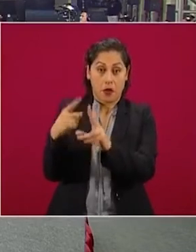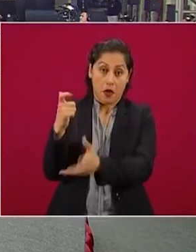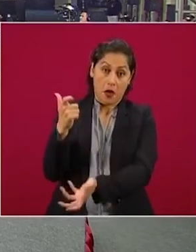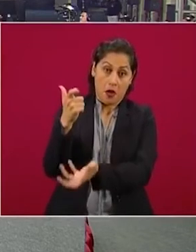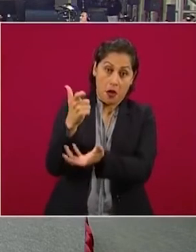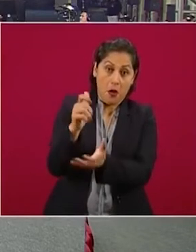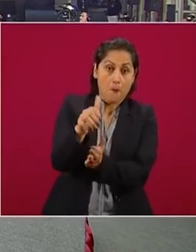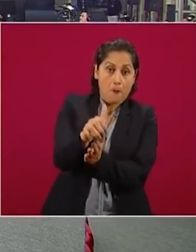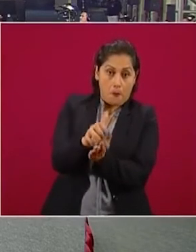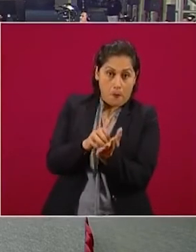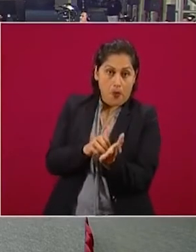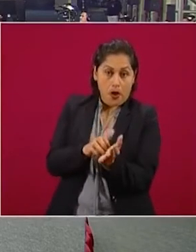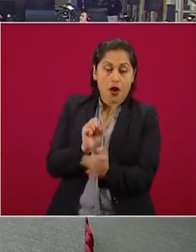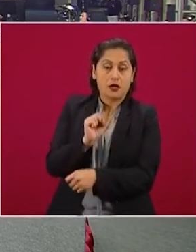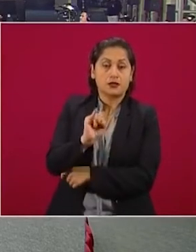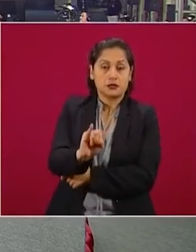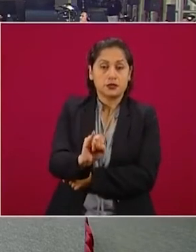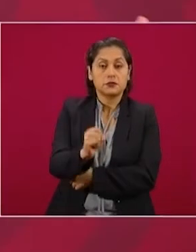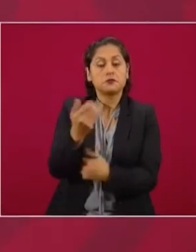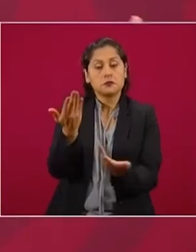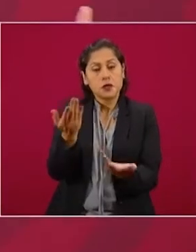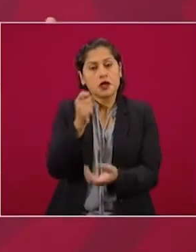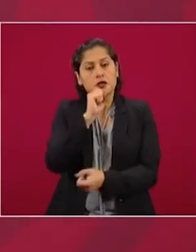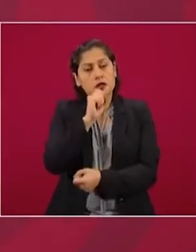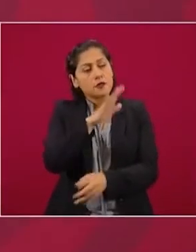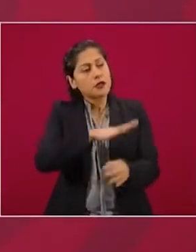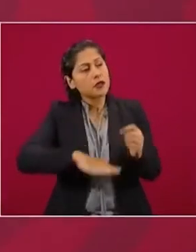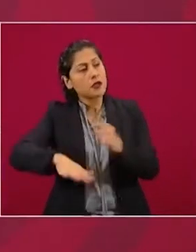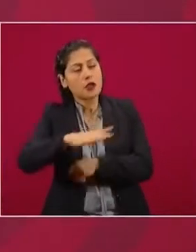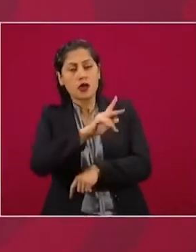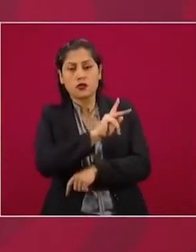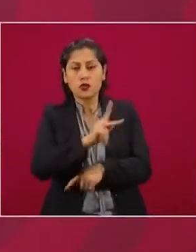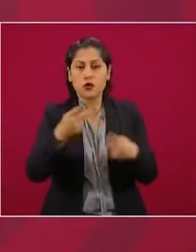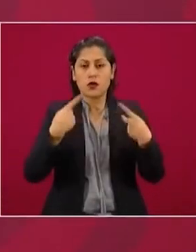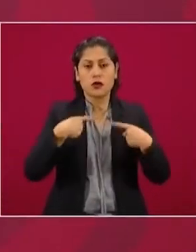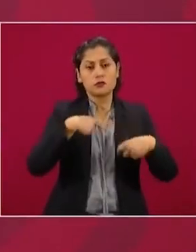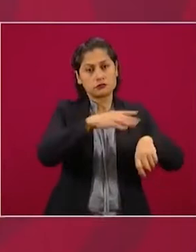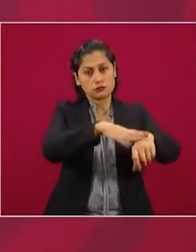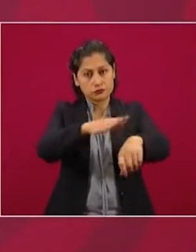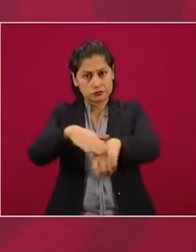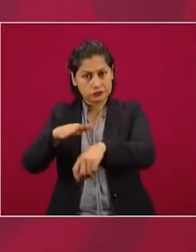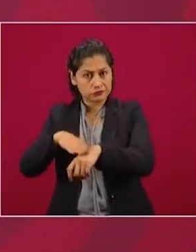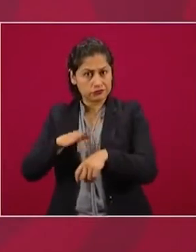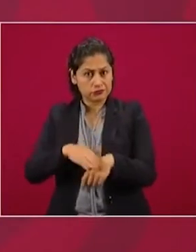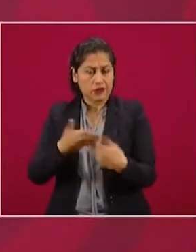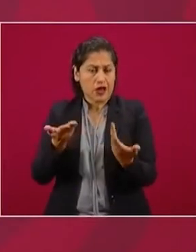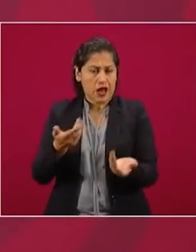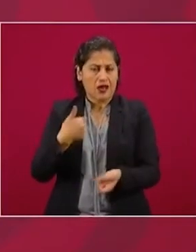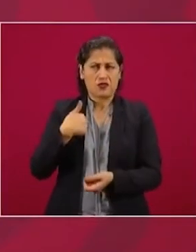y se llama a los ciudadanos, decía yo, a los mismos partidos,